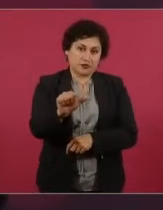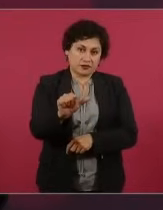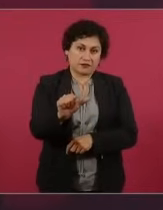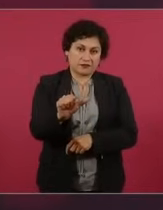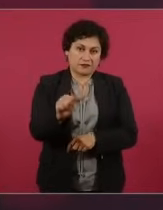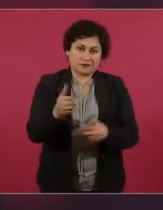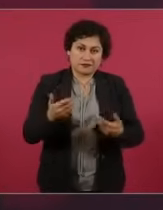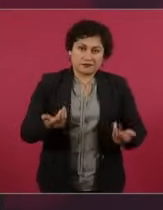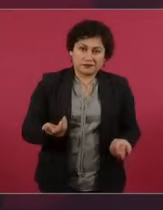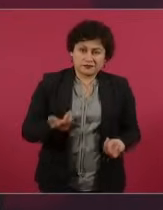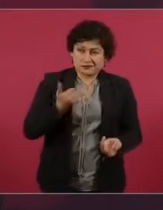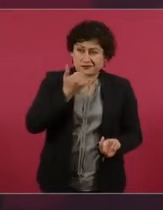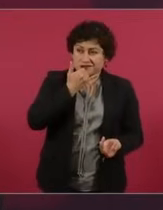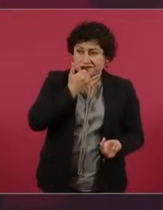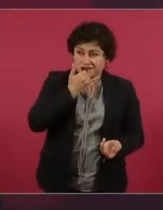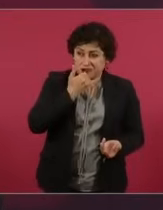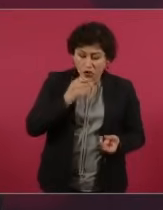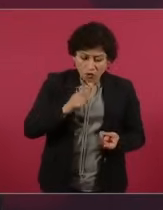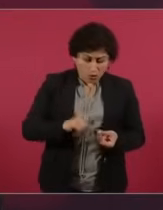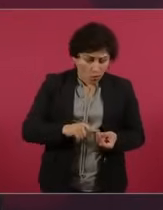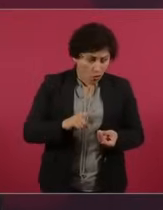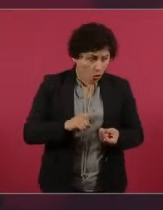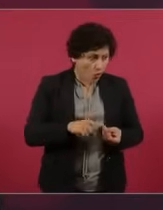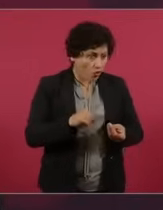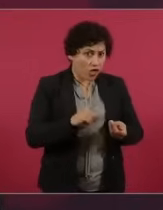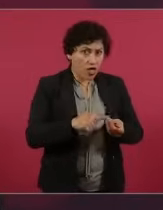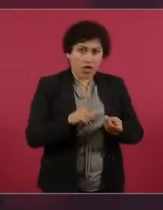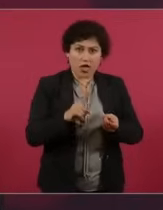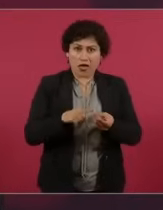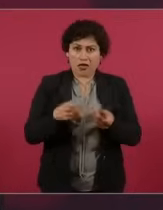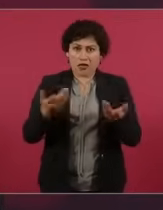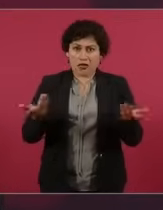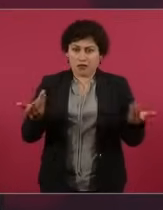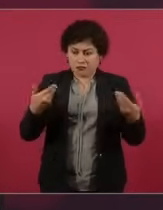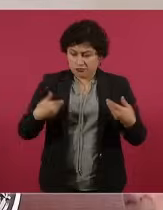¿De dónde? Nosotros no reprimimos a nadie.